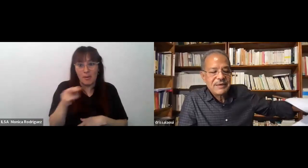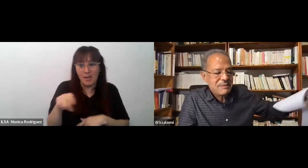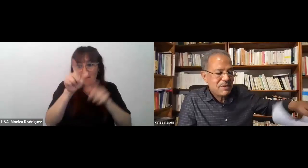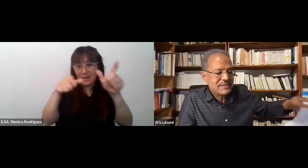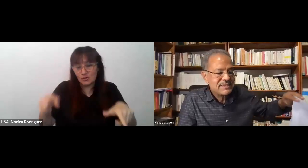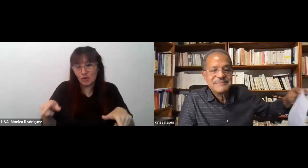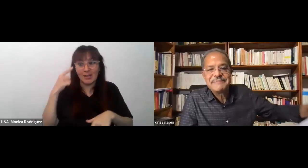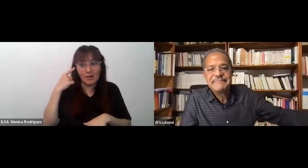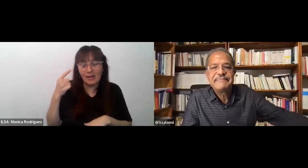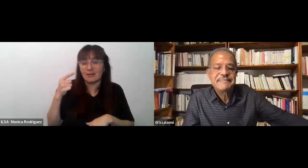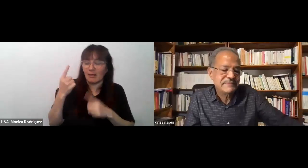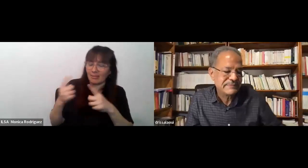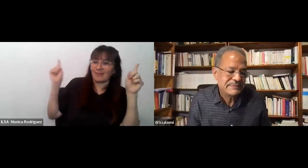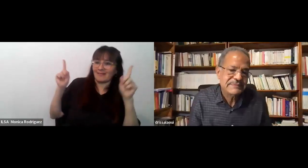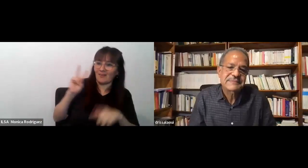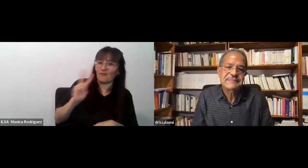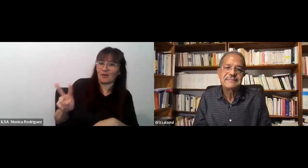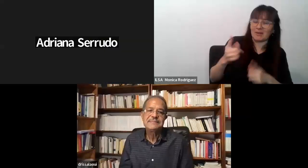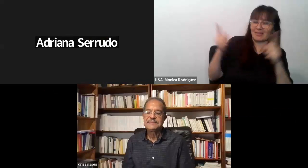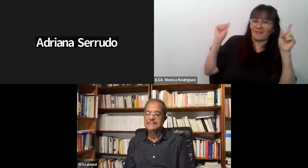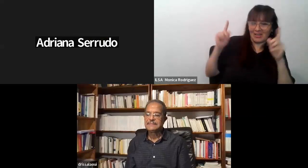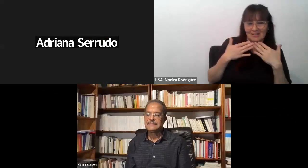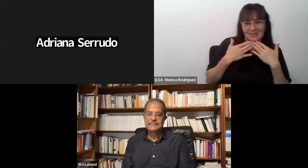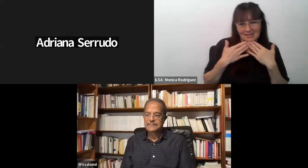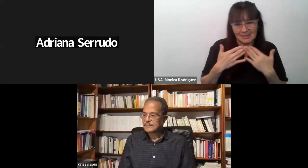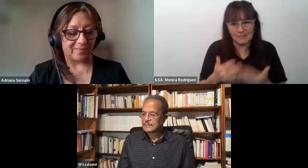vecinos de otra manera bueno muchas gracias